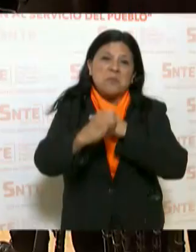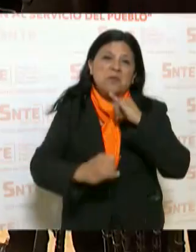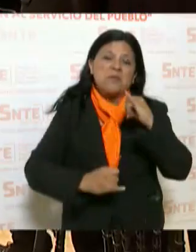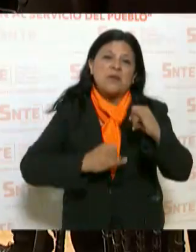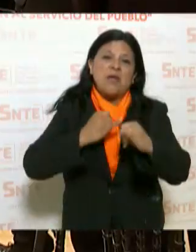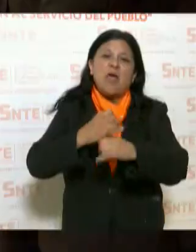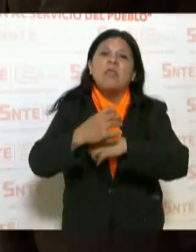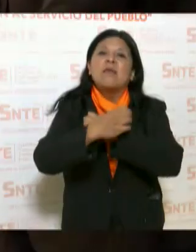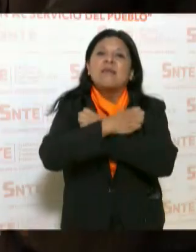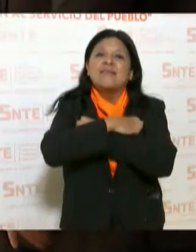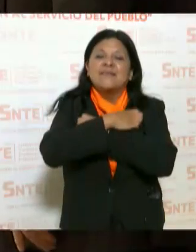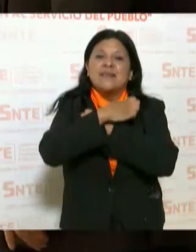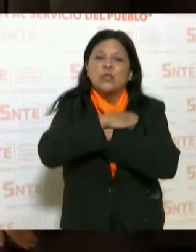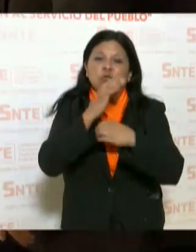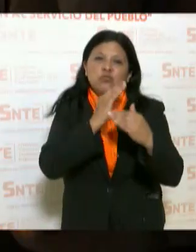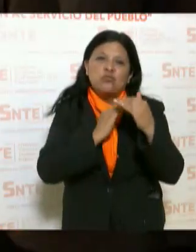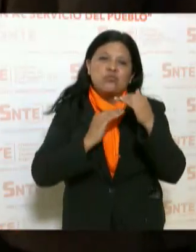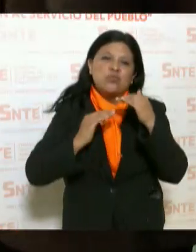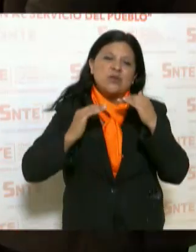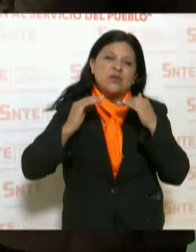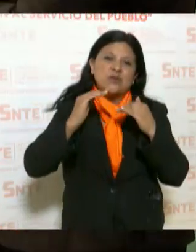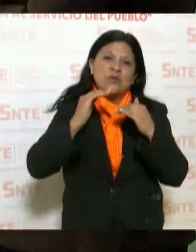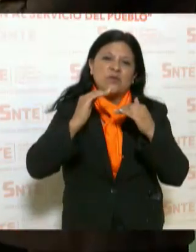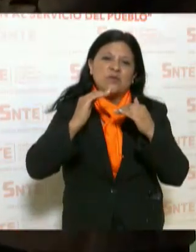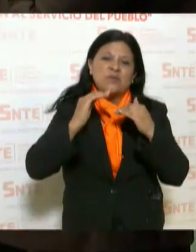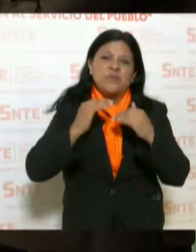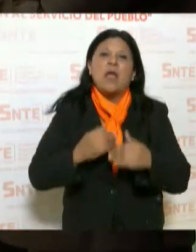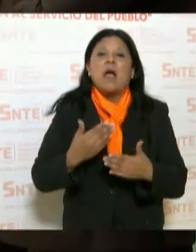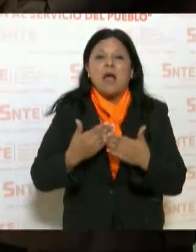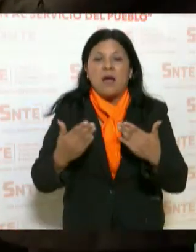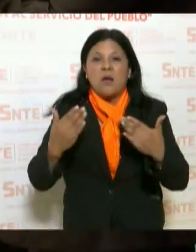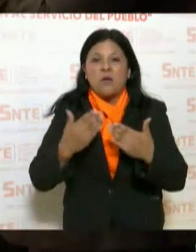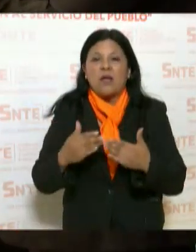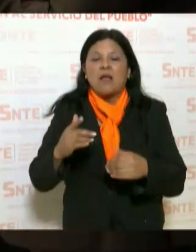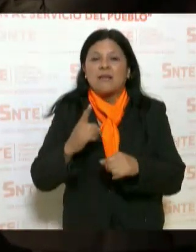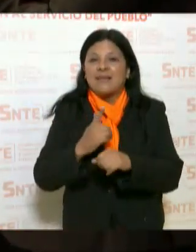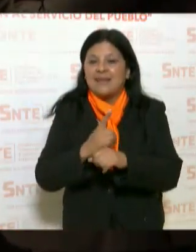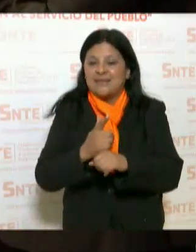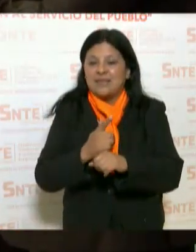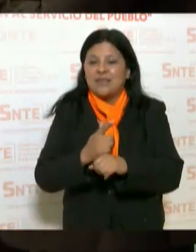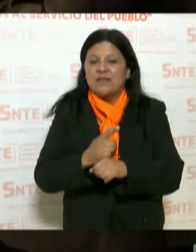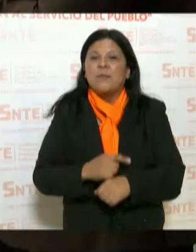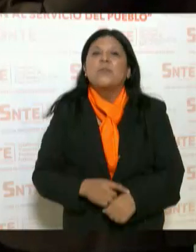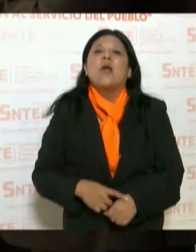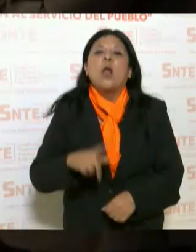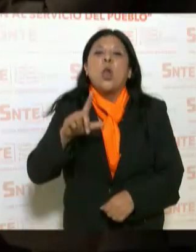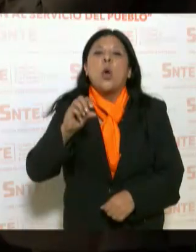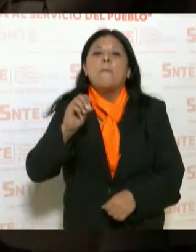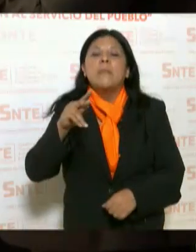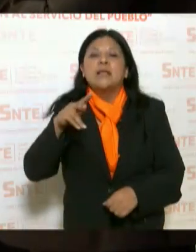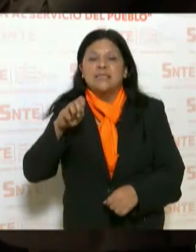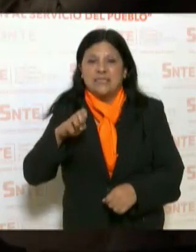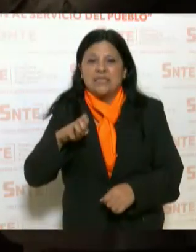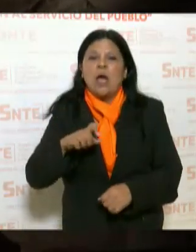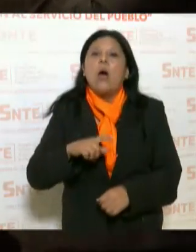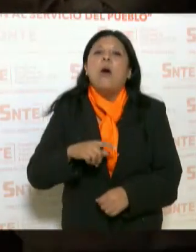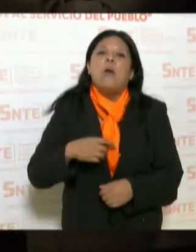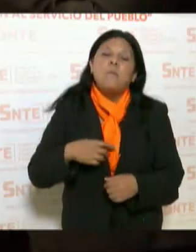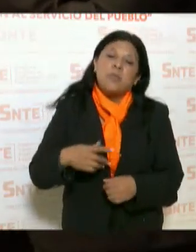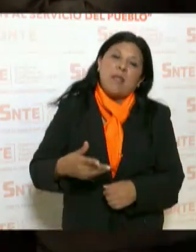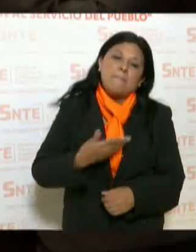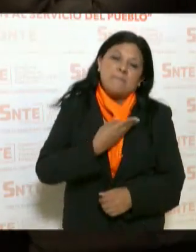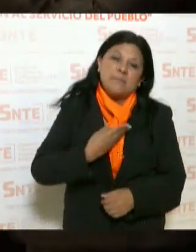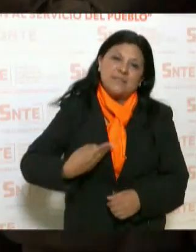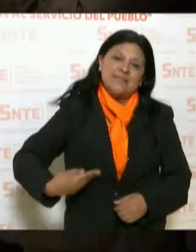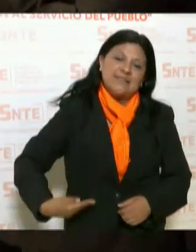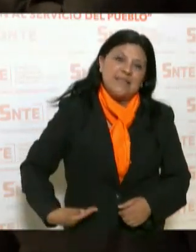Postsecundaria Superior e Investigación a cargo del licenciado Andrés Manuel López Obrador, presidente constitucional